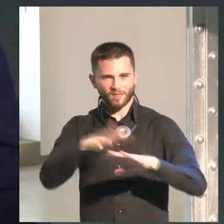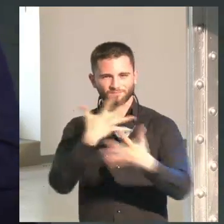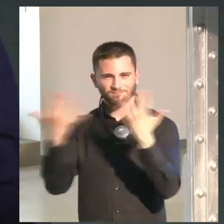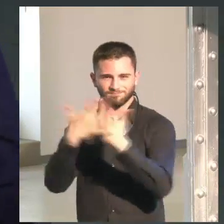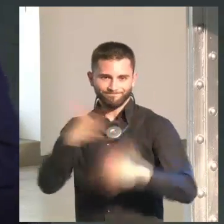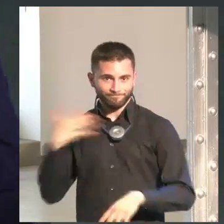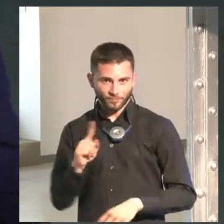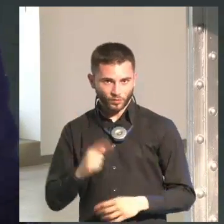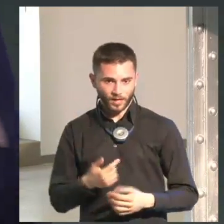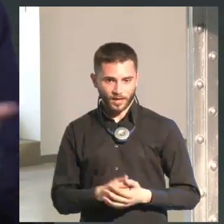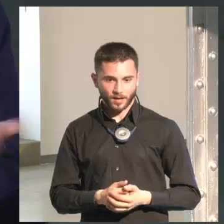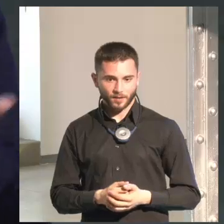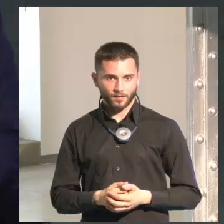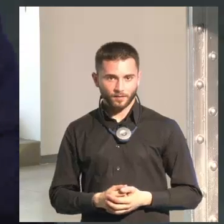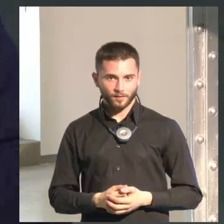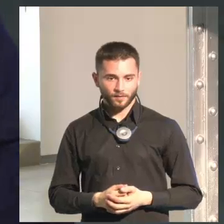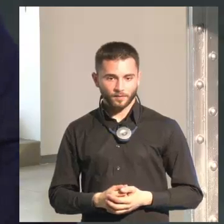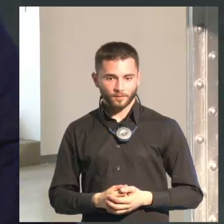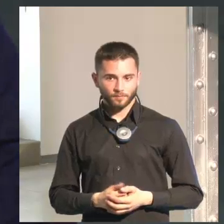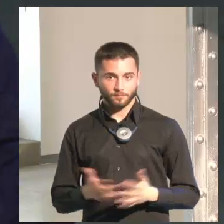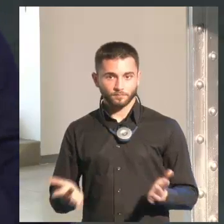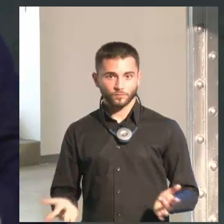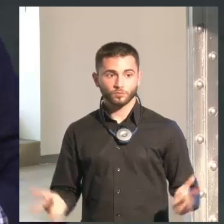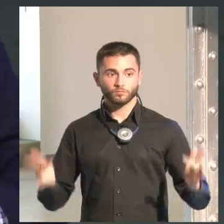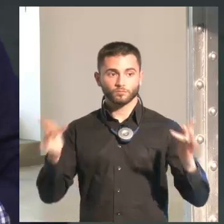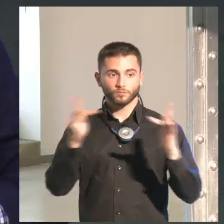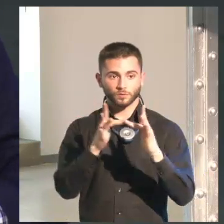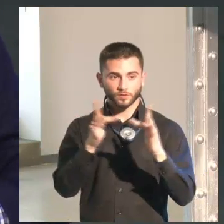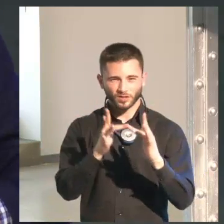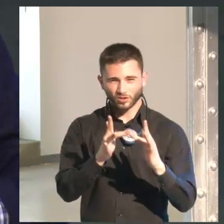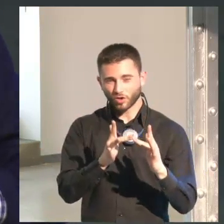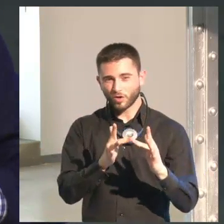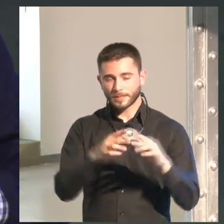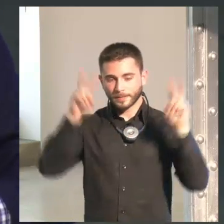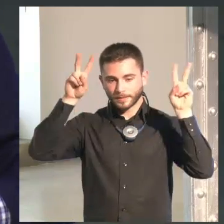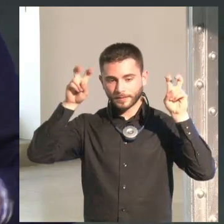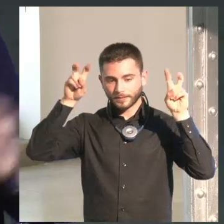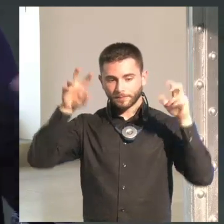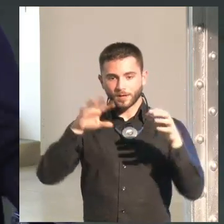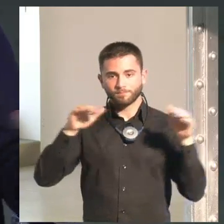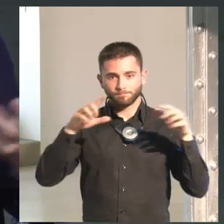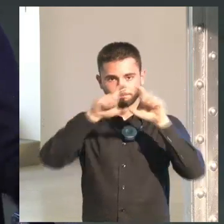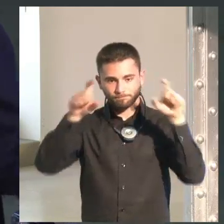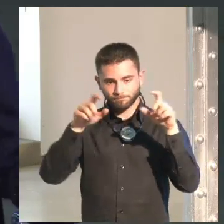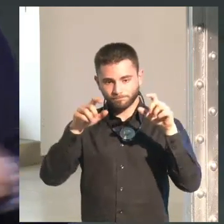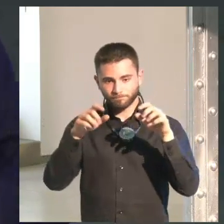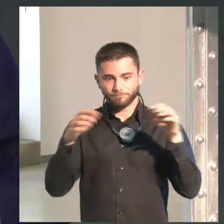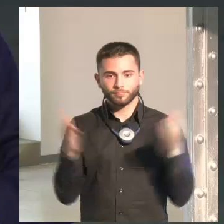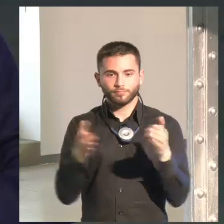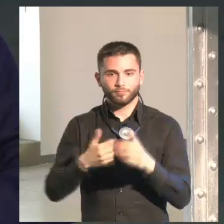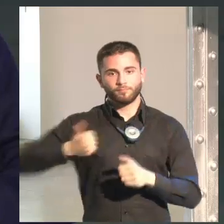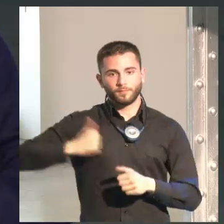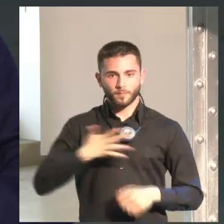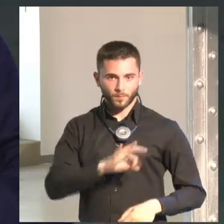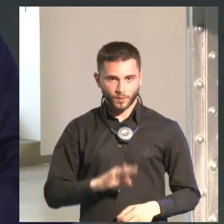una conexión, el pequeñito ya tiene todo el sistema. Por lo tanto, interoperabilidad es un tema y la sensibilización pues es responsabilidad